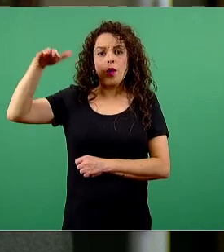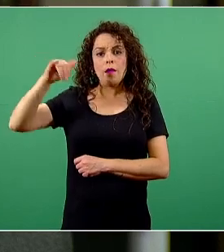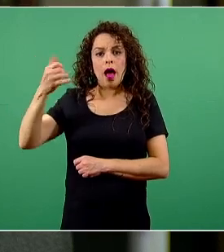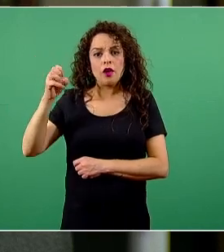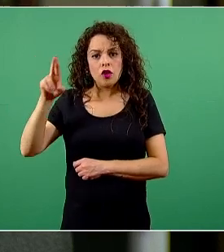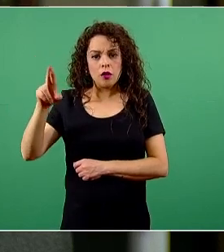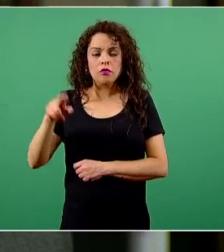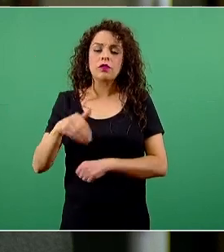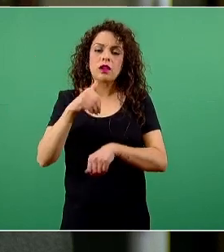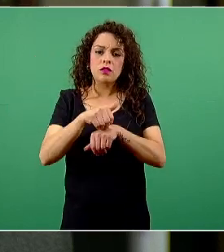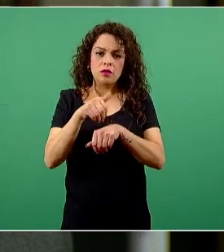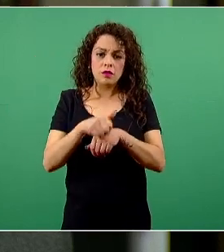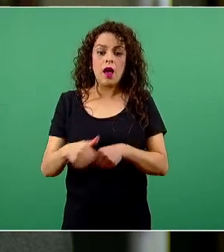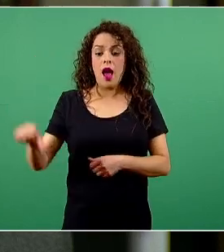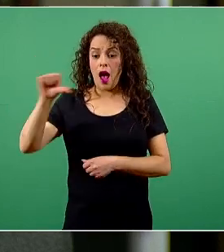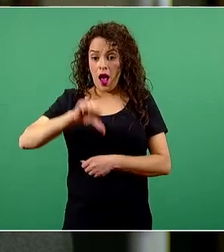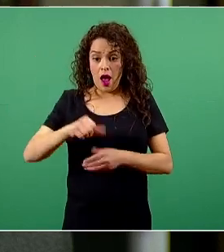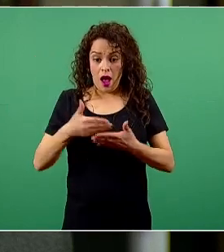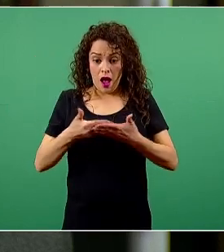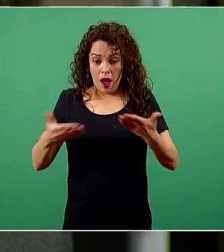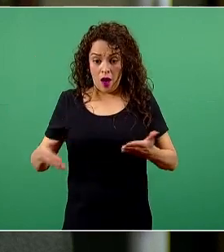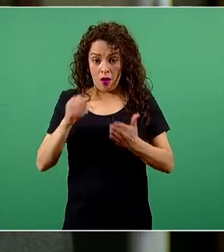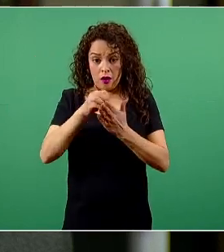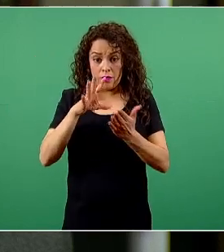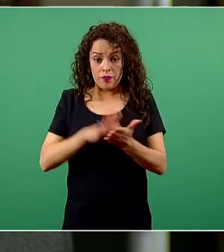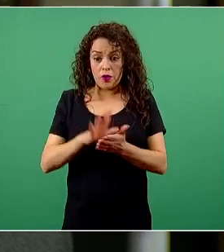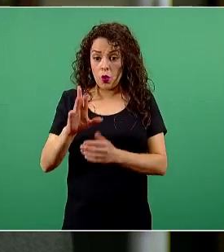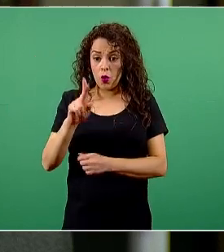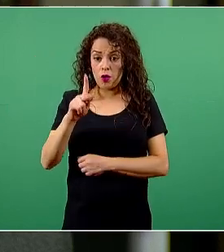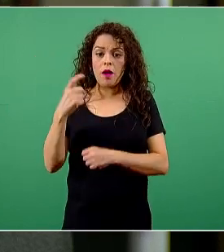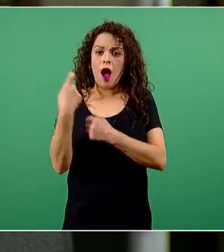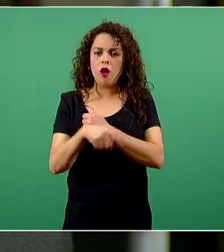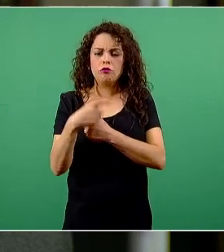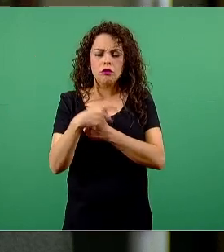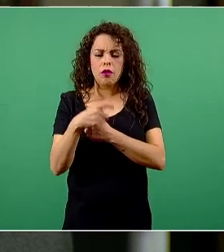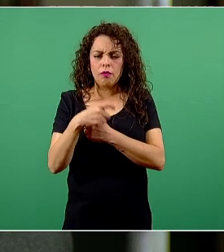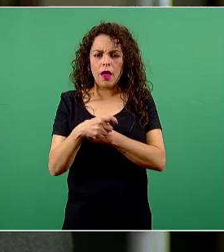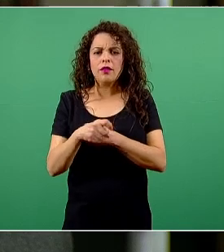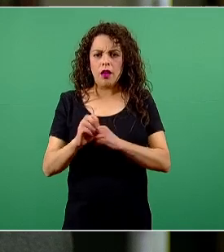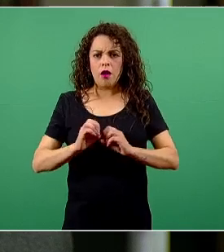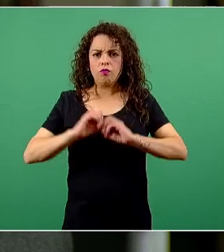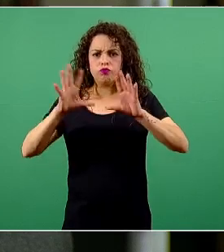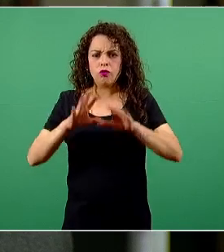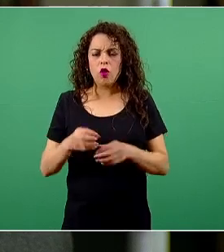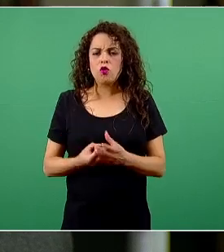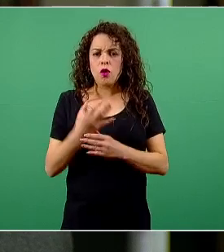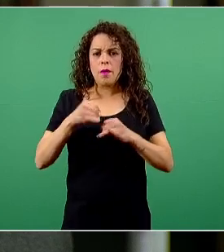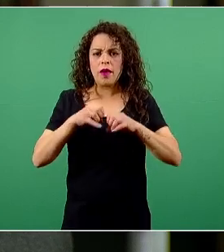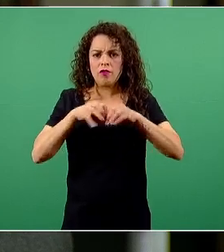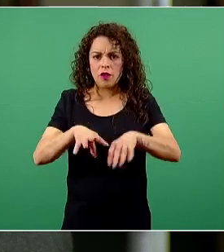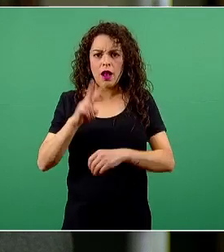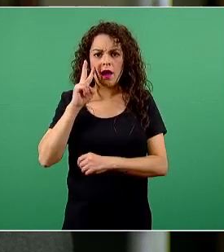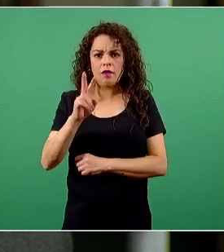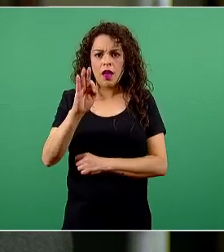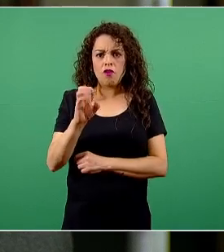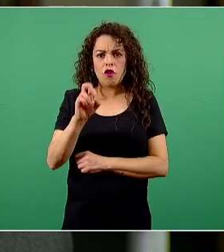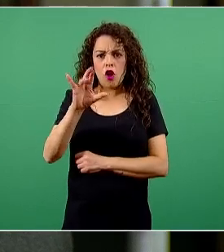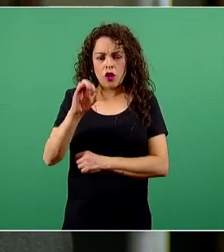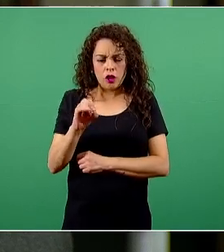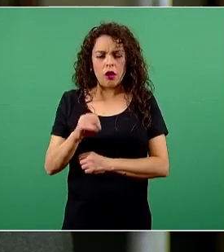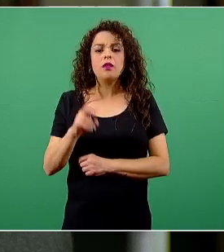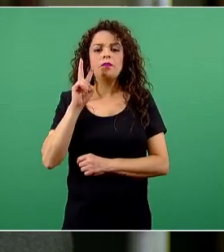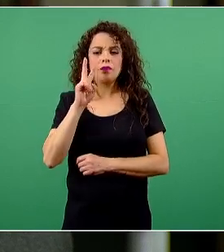número. Si te metes hoy con tu CURP, lo actualiza automáticamente. Me dicen que también es importante en la pantalla que les muestra el folio, picar el botón expediente